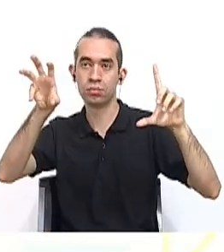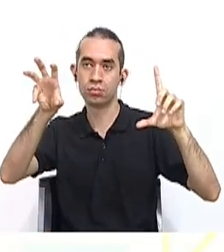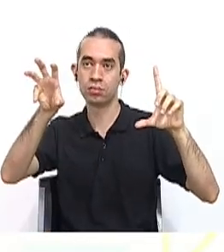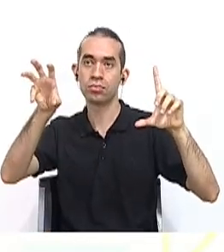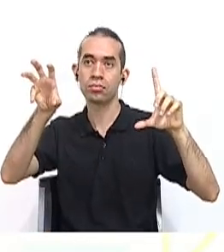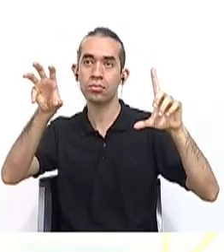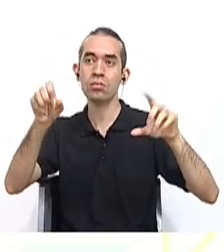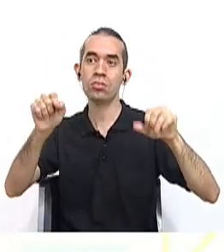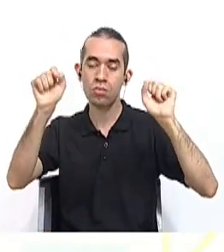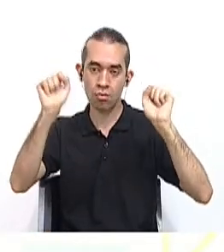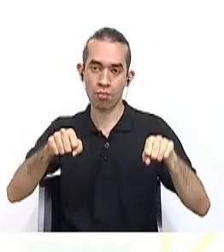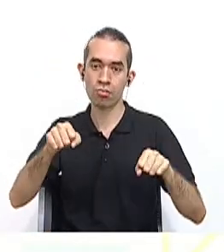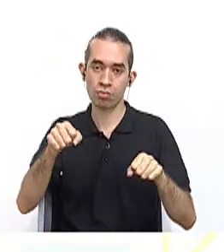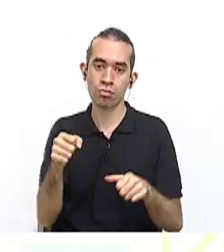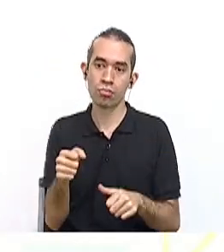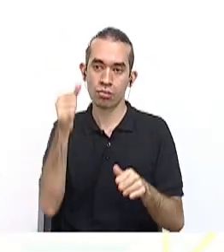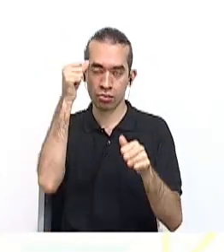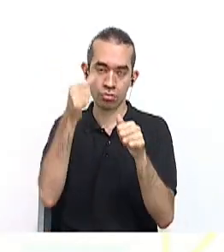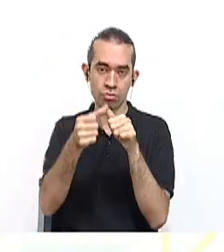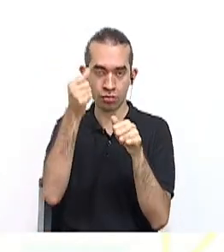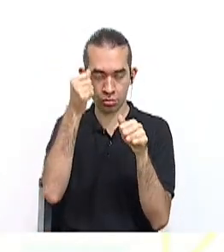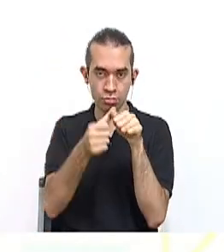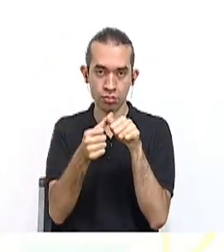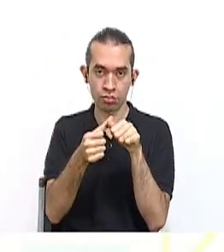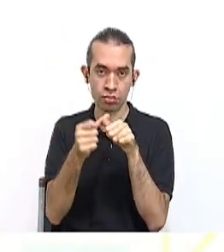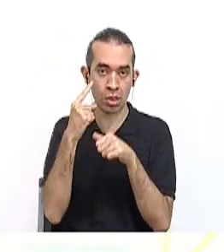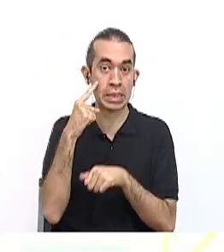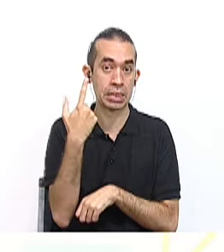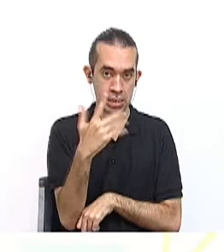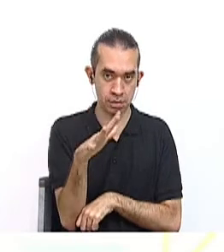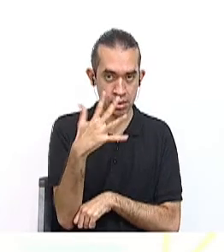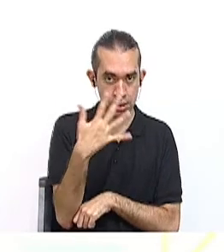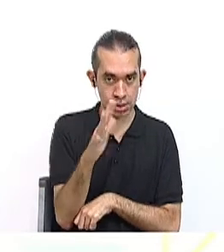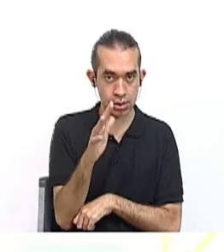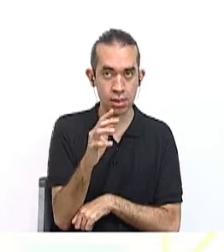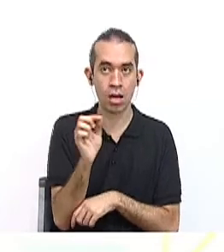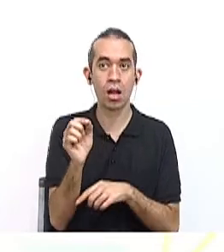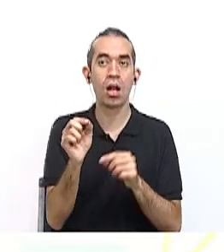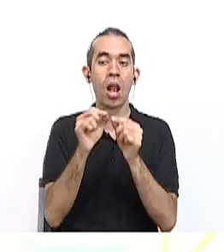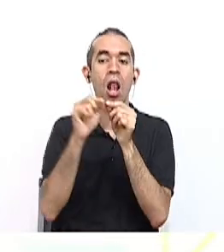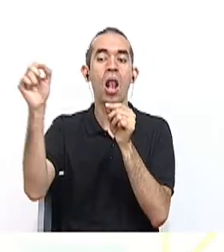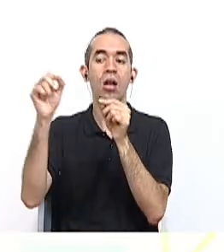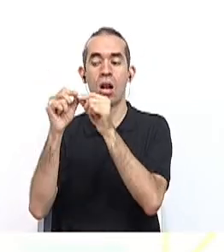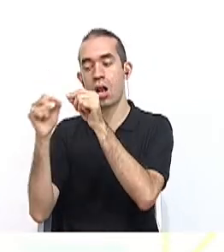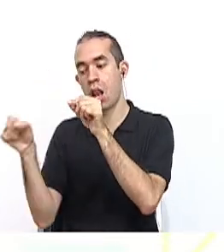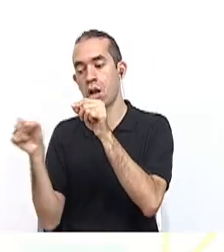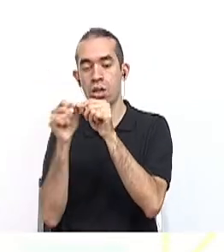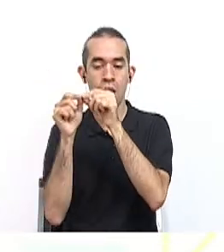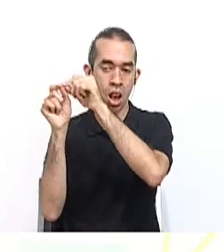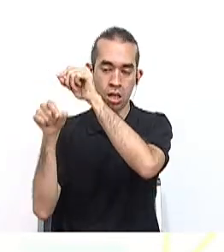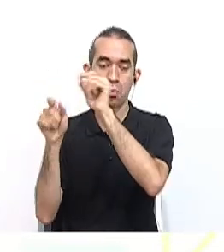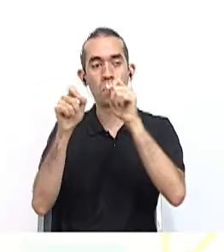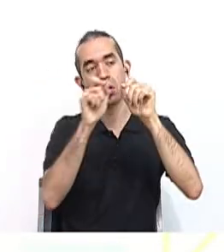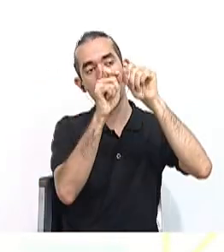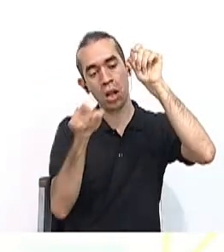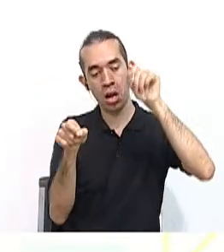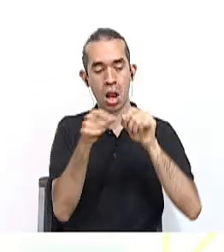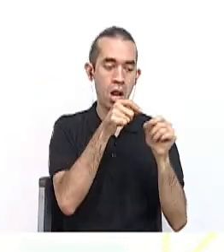y podemos recordar que en la semejanza los lados se pueden comparar, entonces decimos